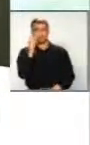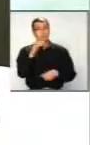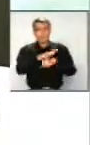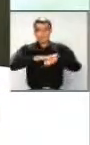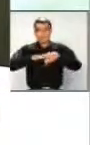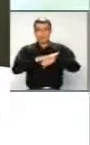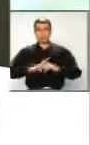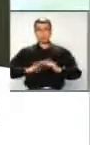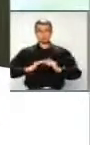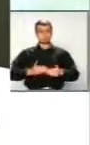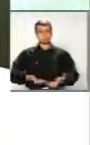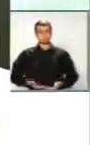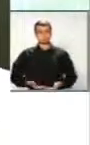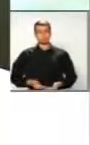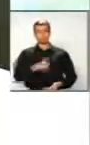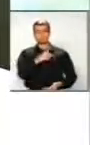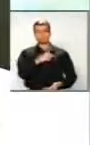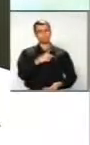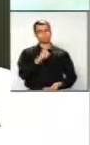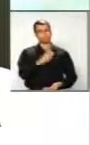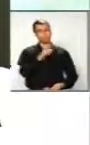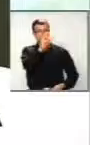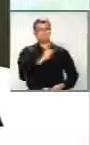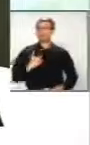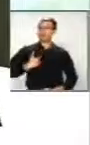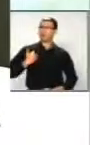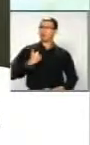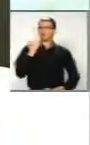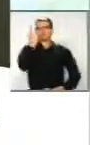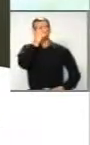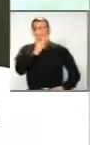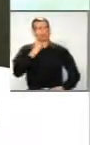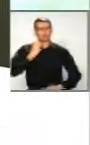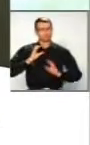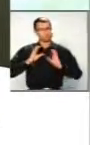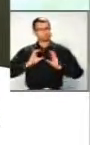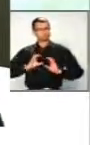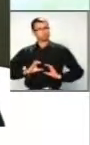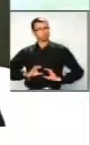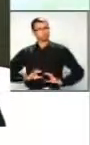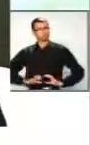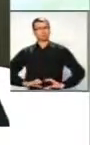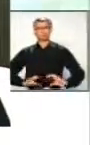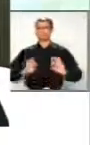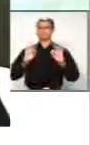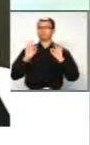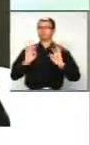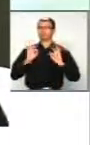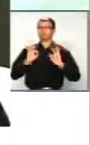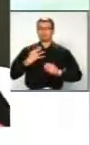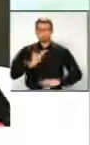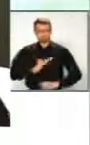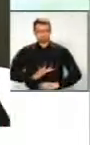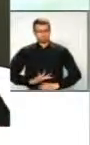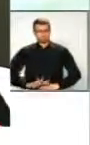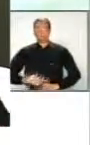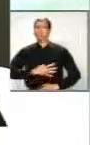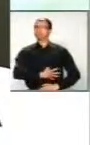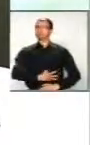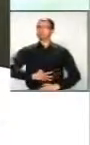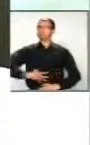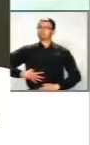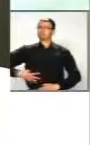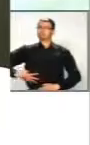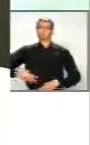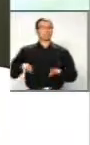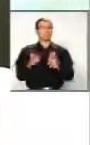barrigón. Por lo general es un hombre joven, apuesto, con un cuerpo atlético, con la chocolatina forrada y bien